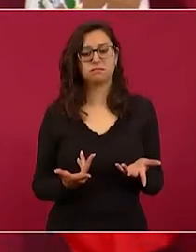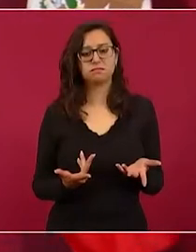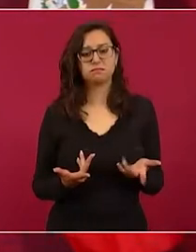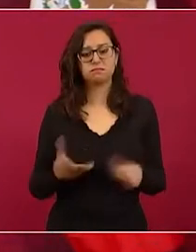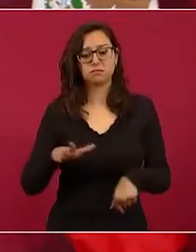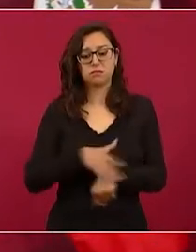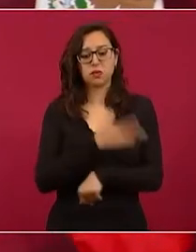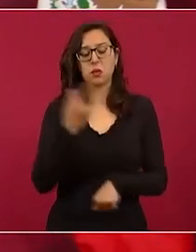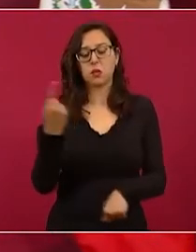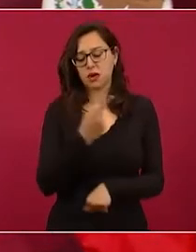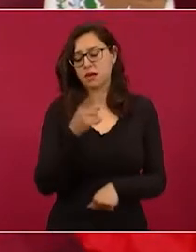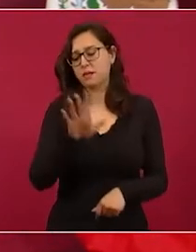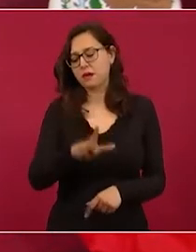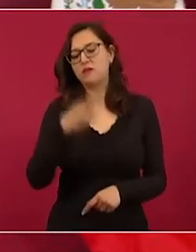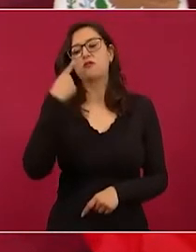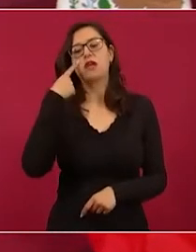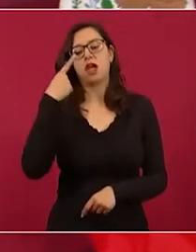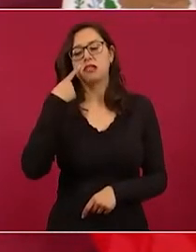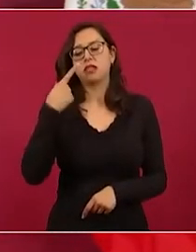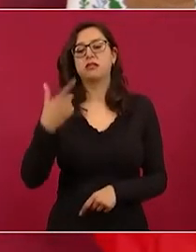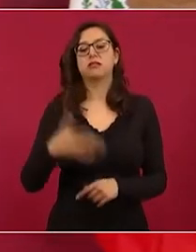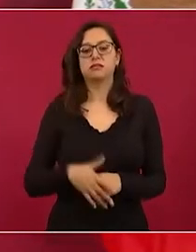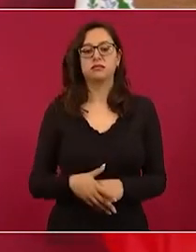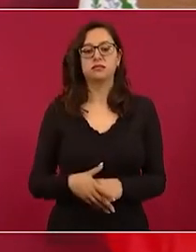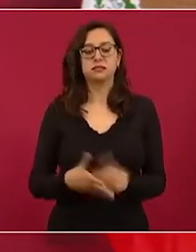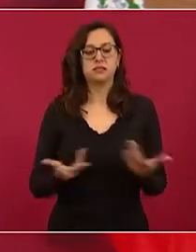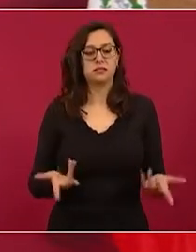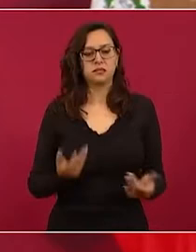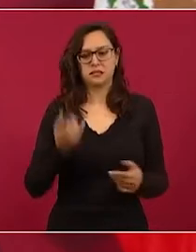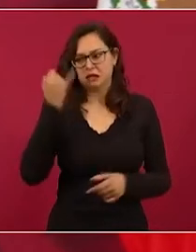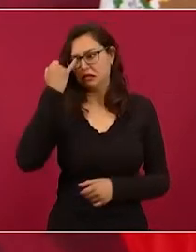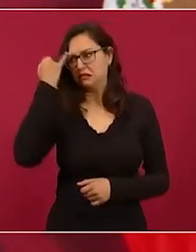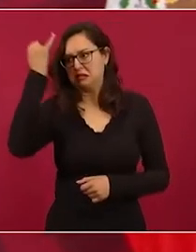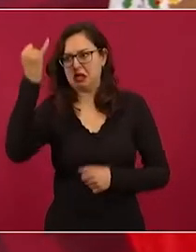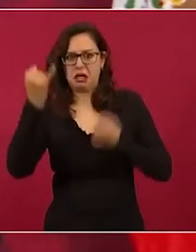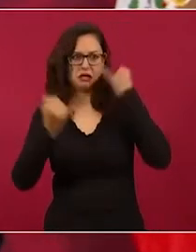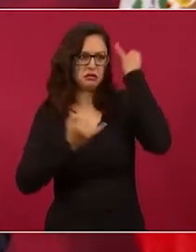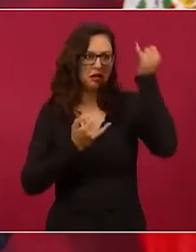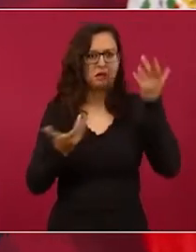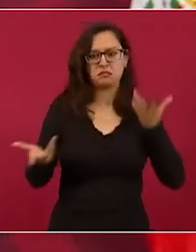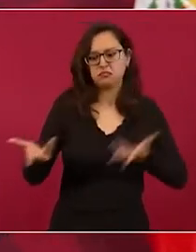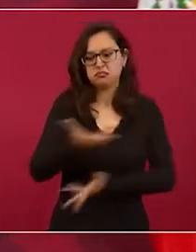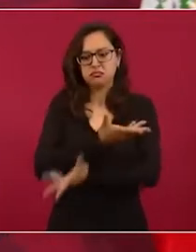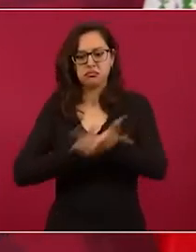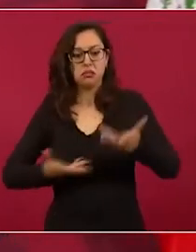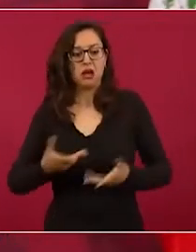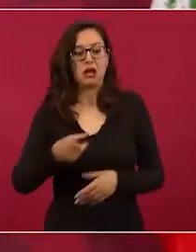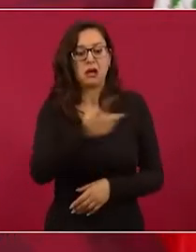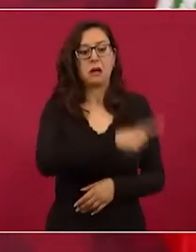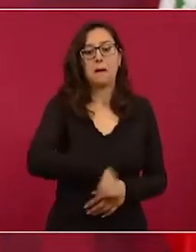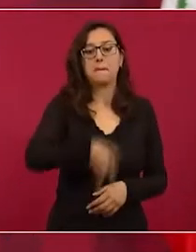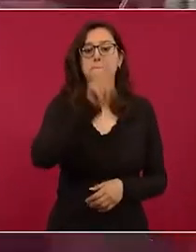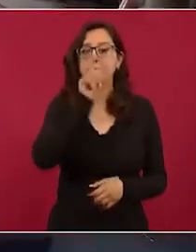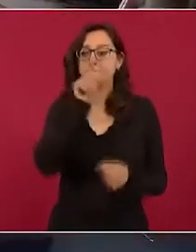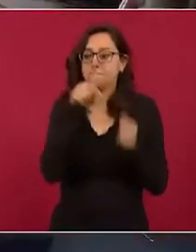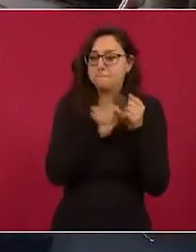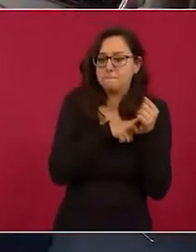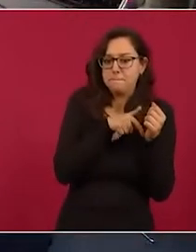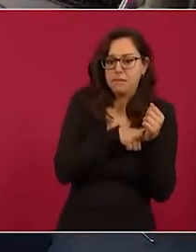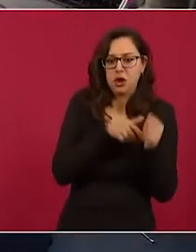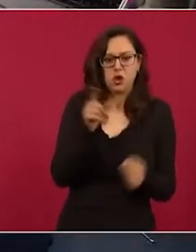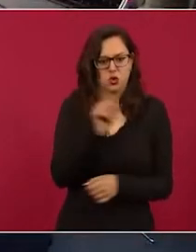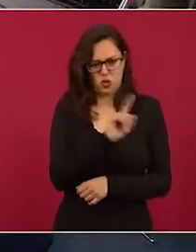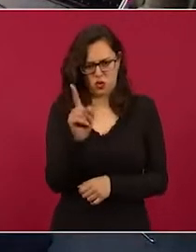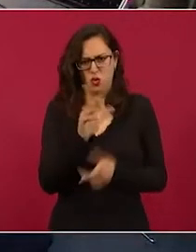llevara a cabo esta confrontación de ideas, este debate permanente. A ver si no está